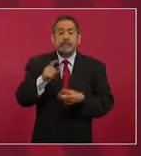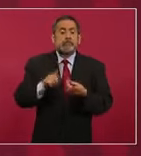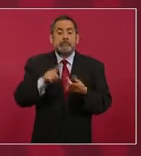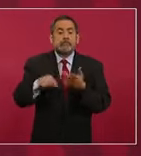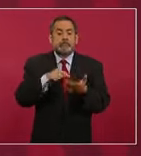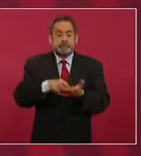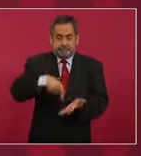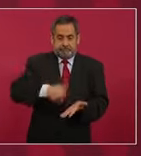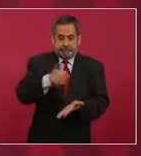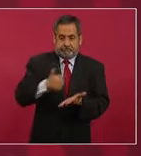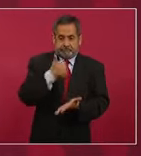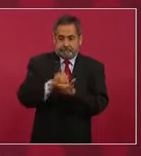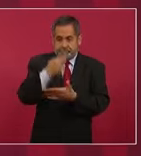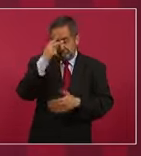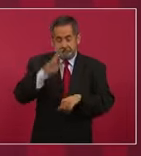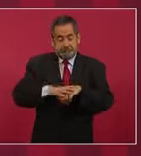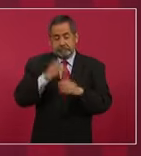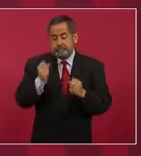en la ciudad.